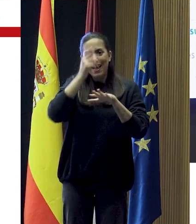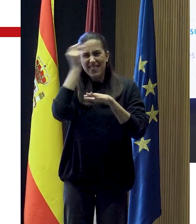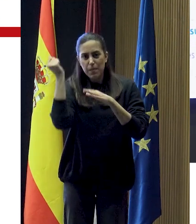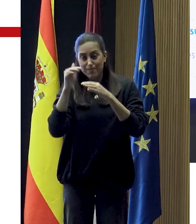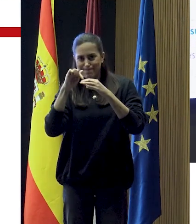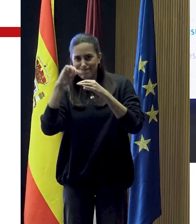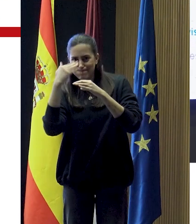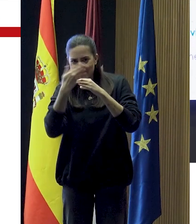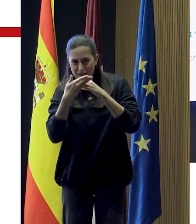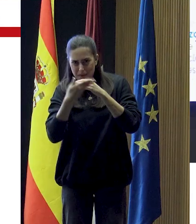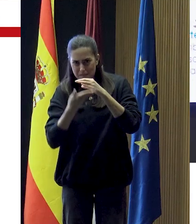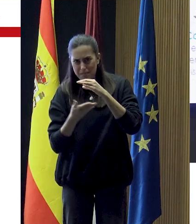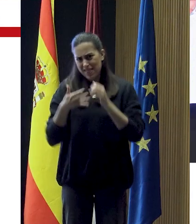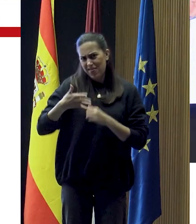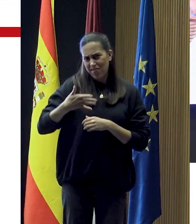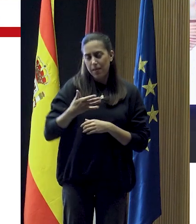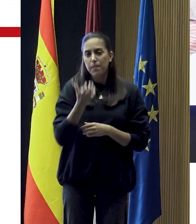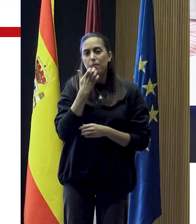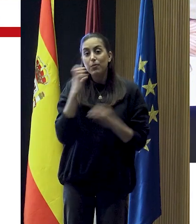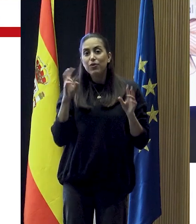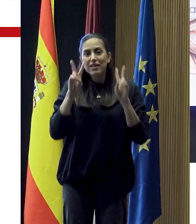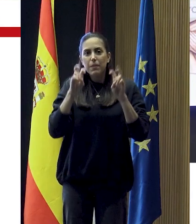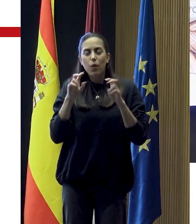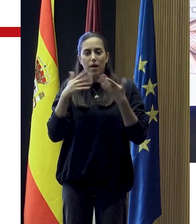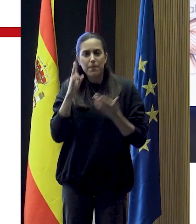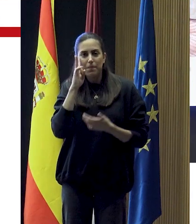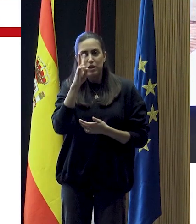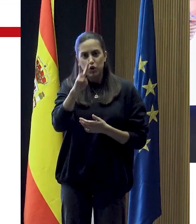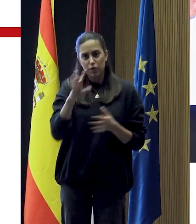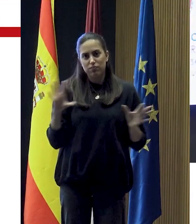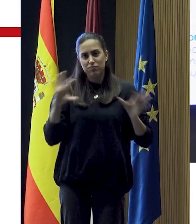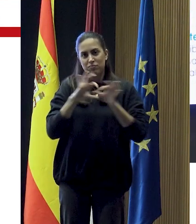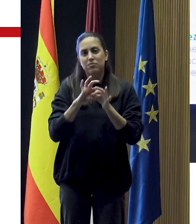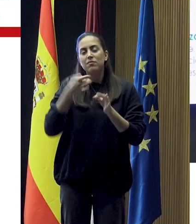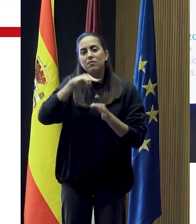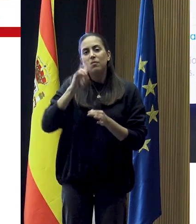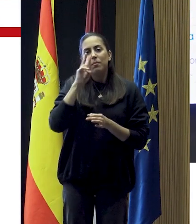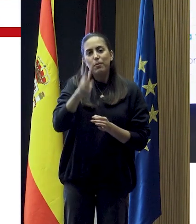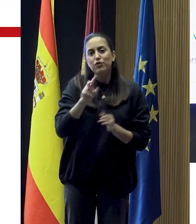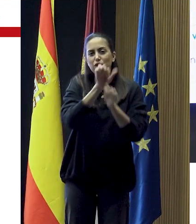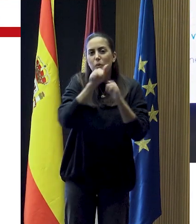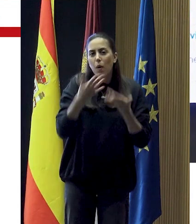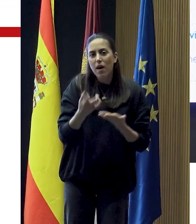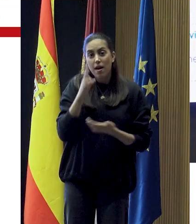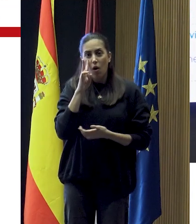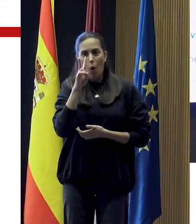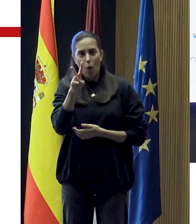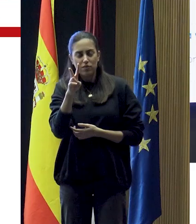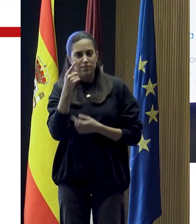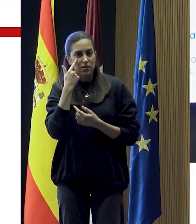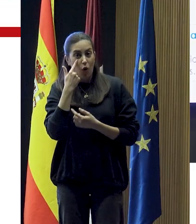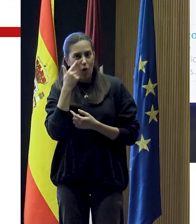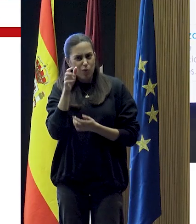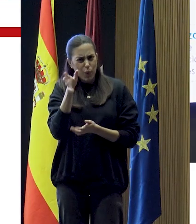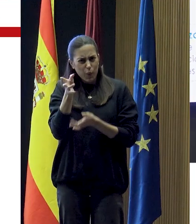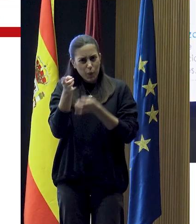están relacionadas, por ejemplo, con la visión. Nosotros sabemos que vemos por el ojo, pero lo que vemos lo interpretamos como que es